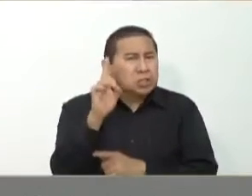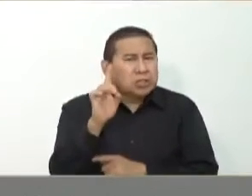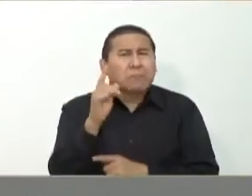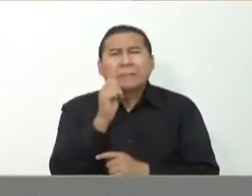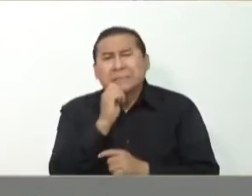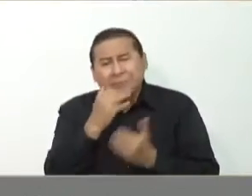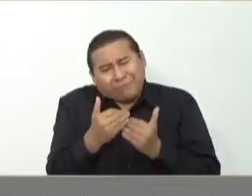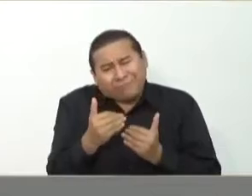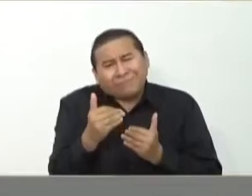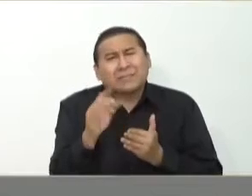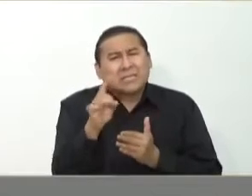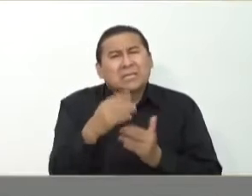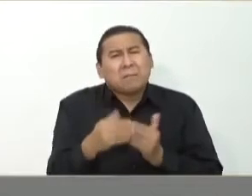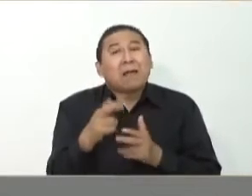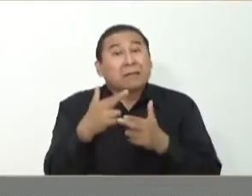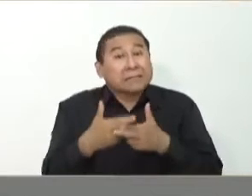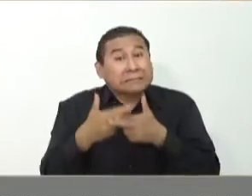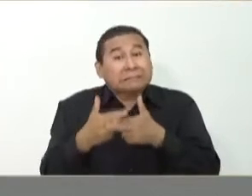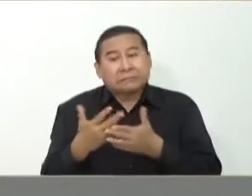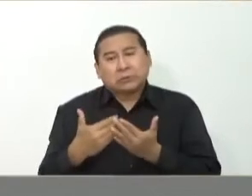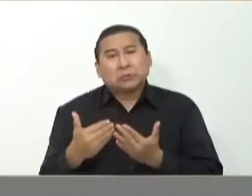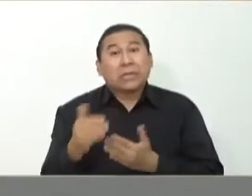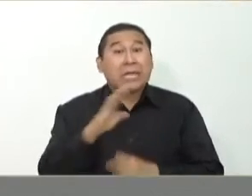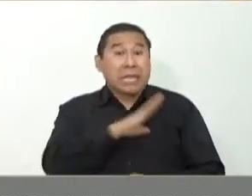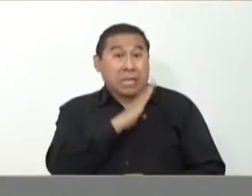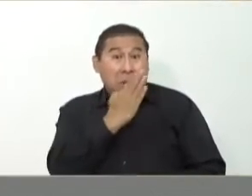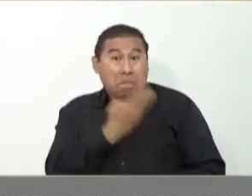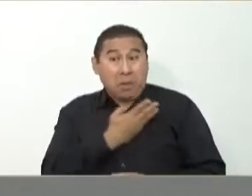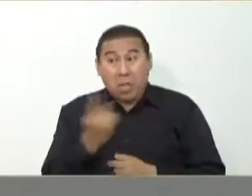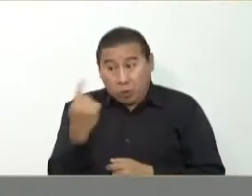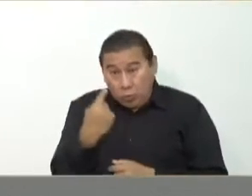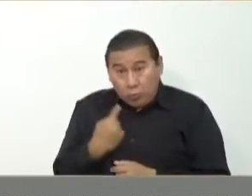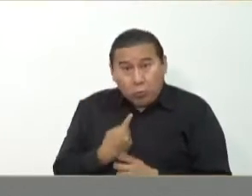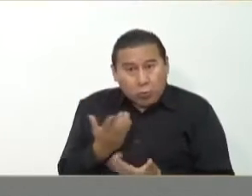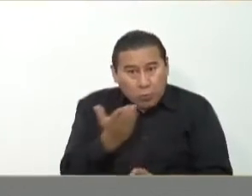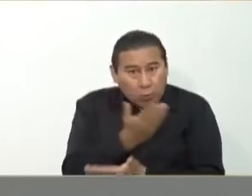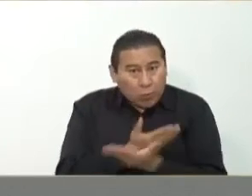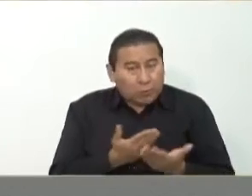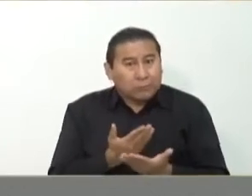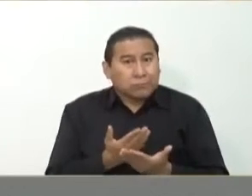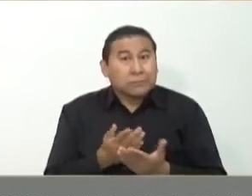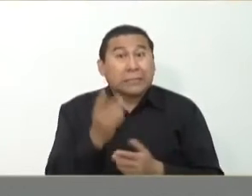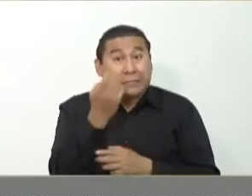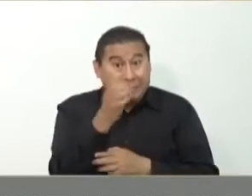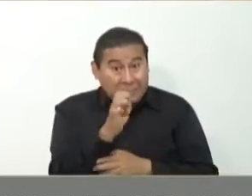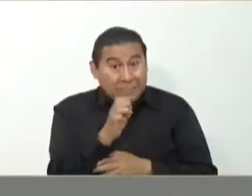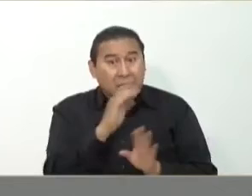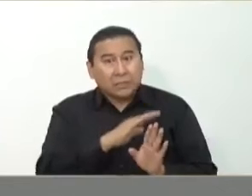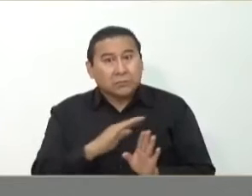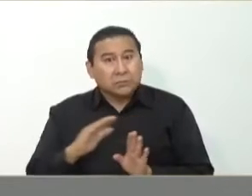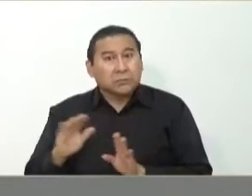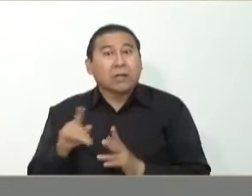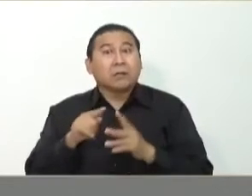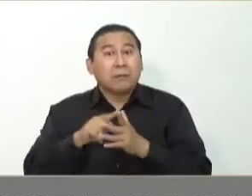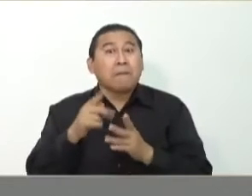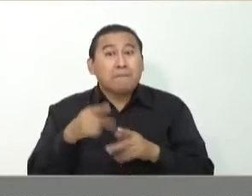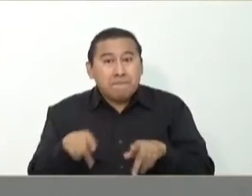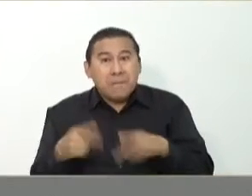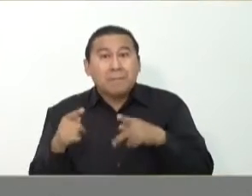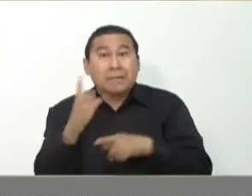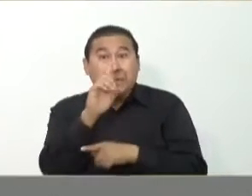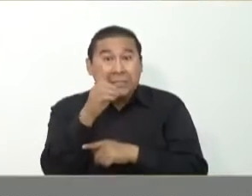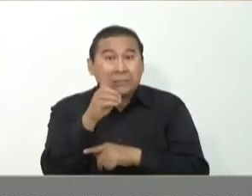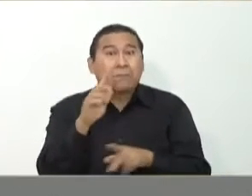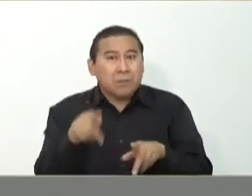todo un poco lejano en las reservaciones de diciembre en españa nos dijeron a pesar de que estamos en enero de que ya estaba empezando a tener ventas para